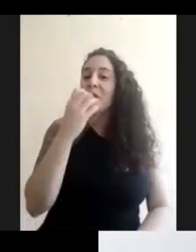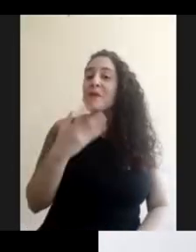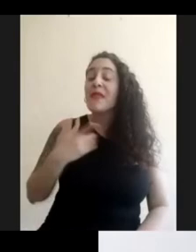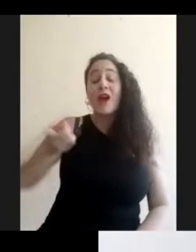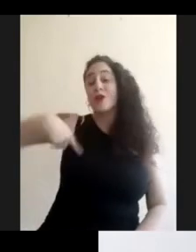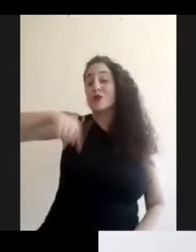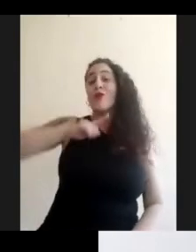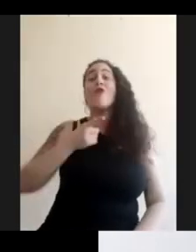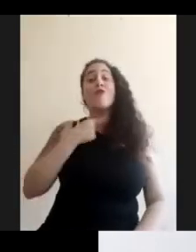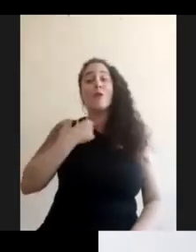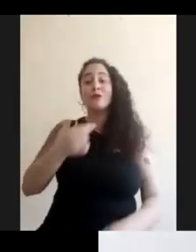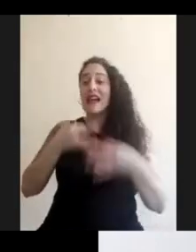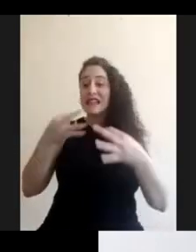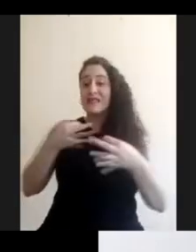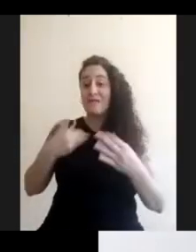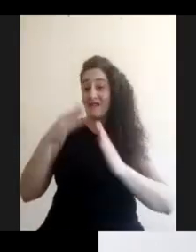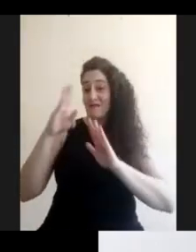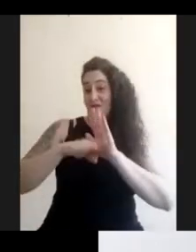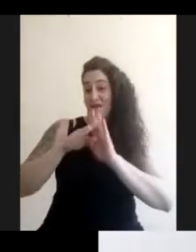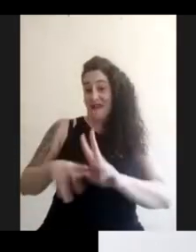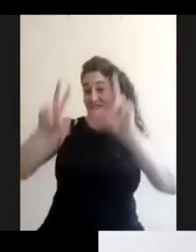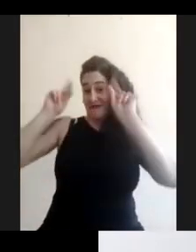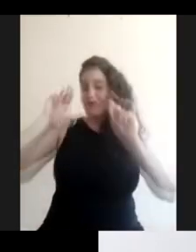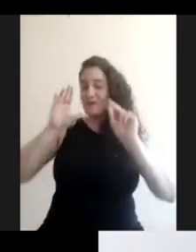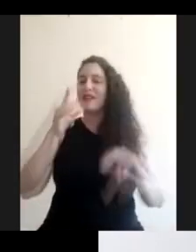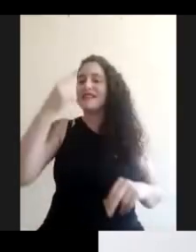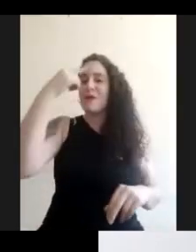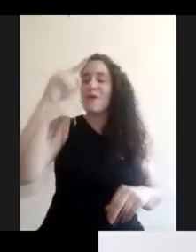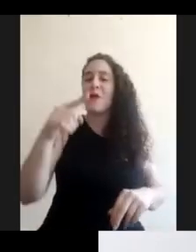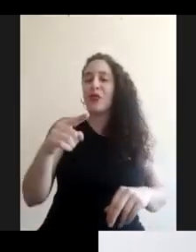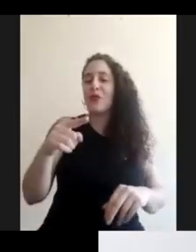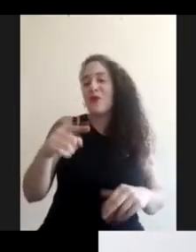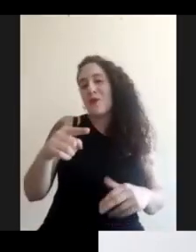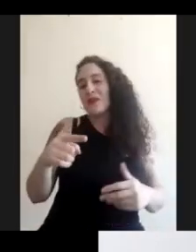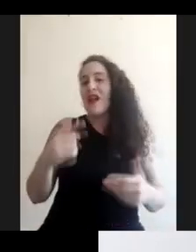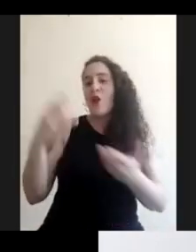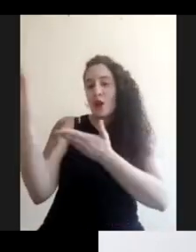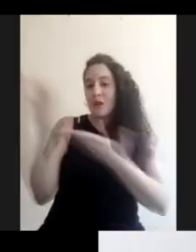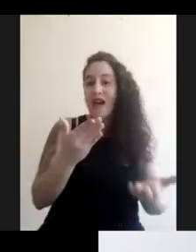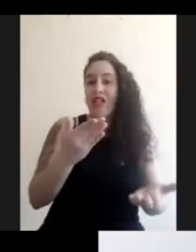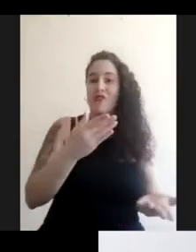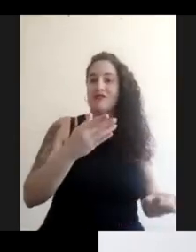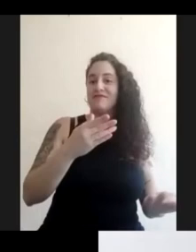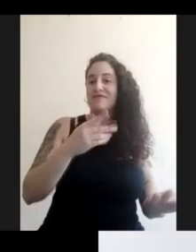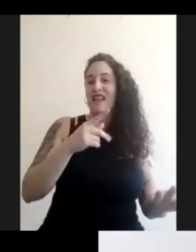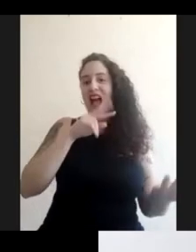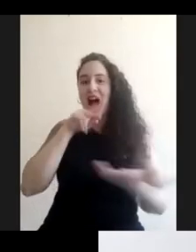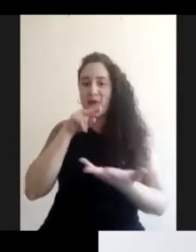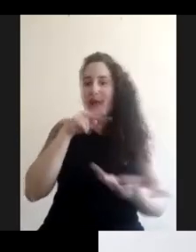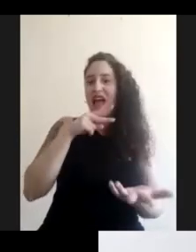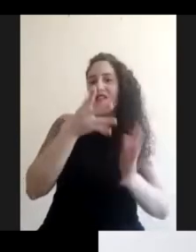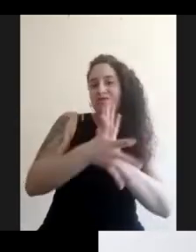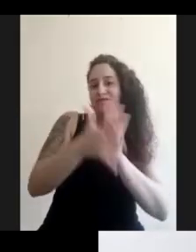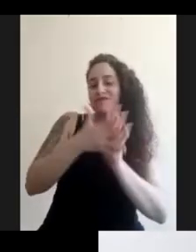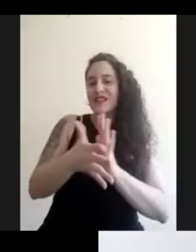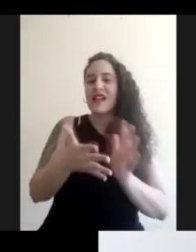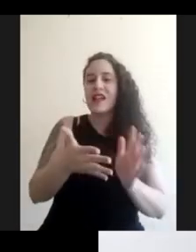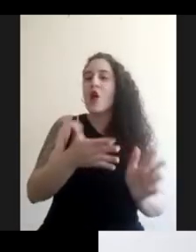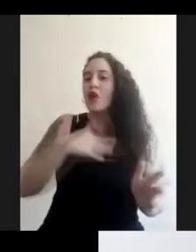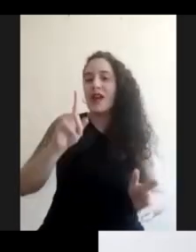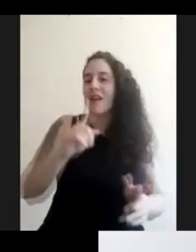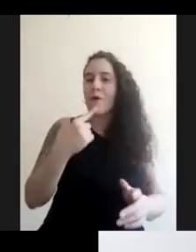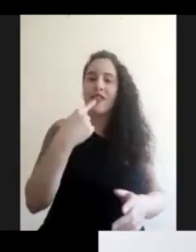siempre, como sabemos que cuando estáis hablando los invitados, siempre se os queda algo en el tintero, no nos gusta y no sin que nos